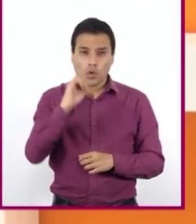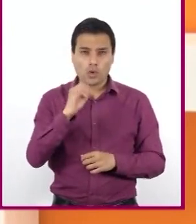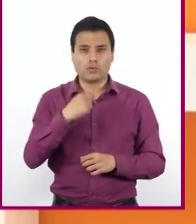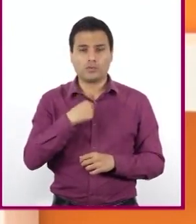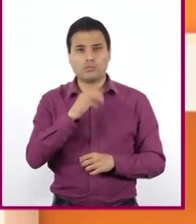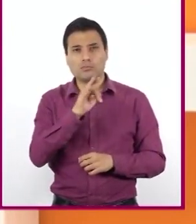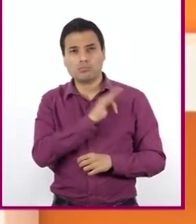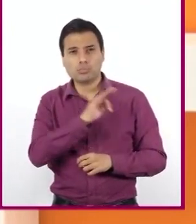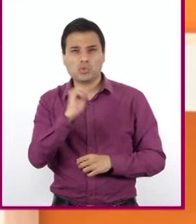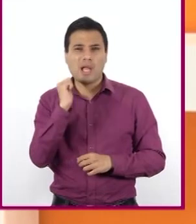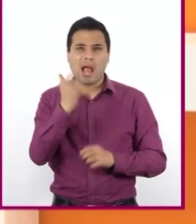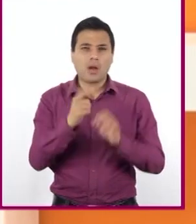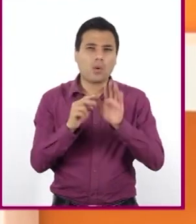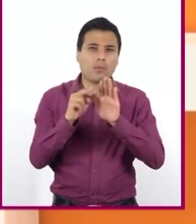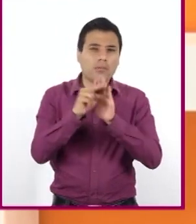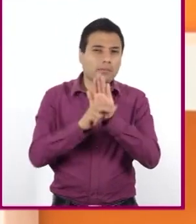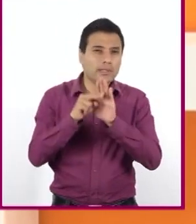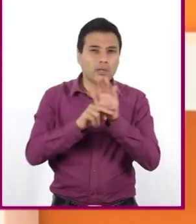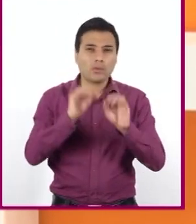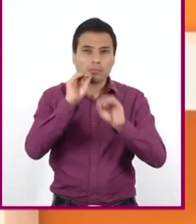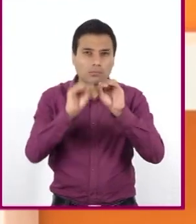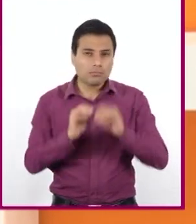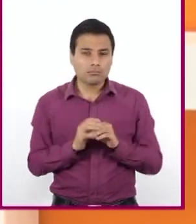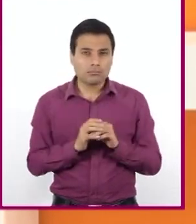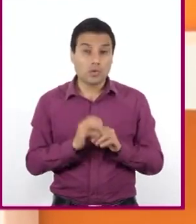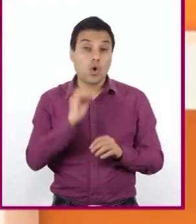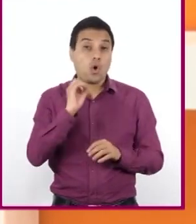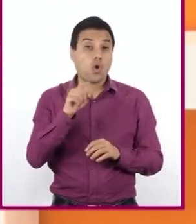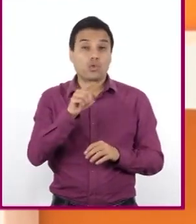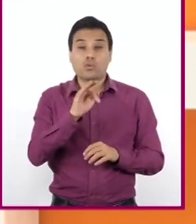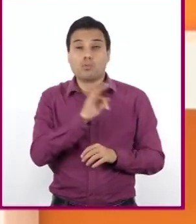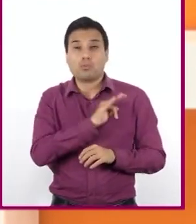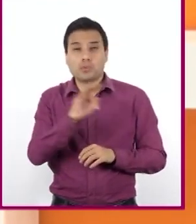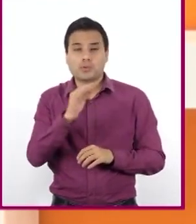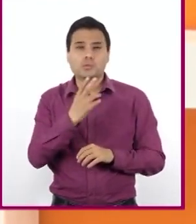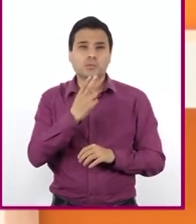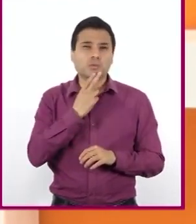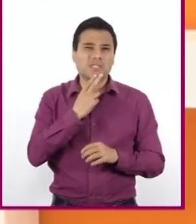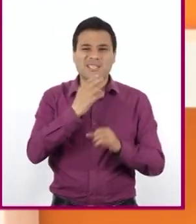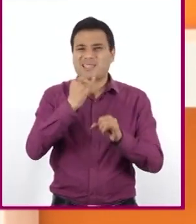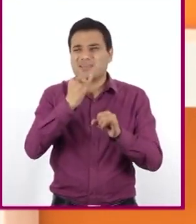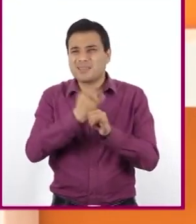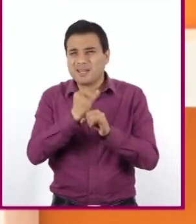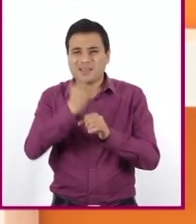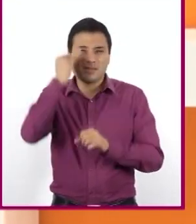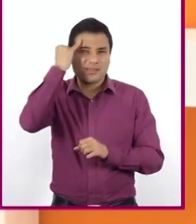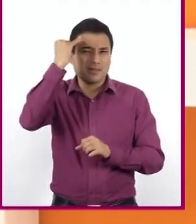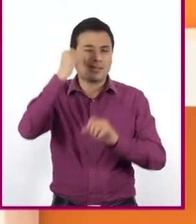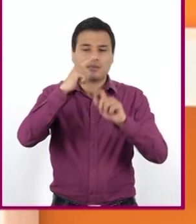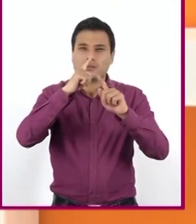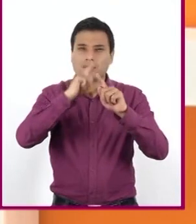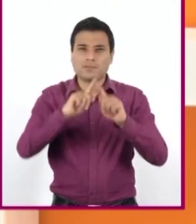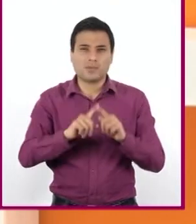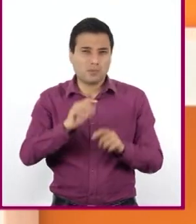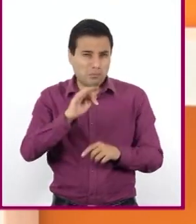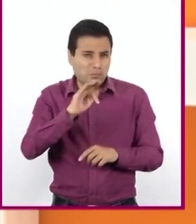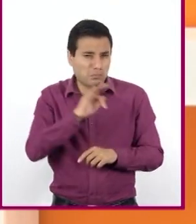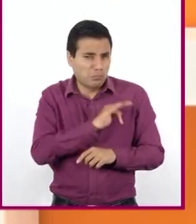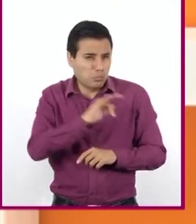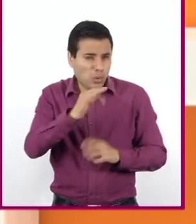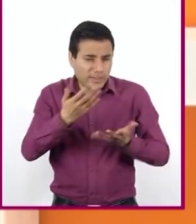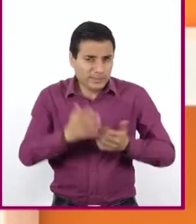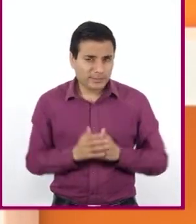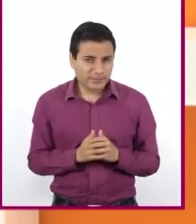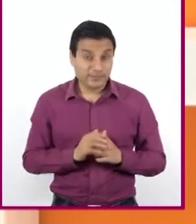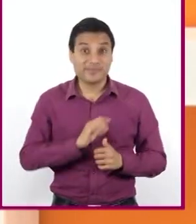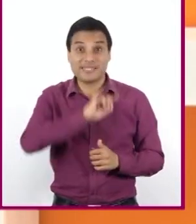sonido. Consideren la opción de utilizar herramientas digitales y del acceso a Internet para